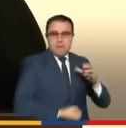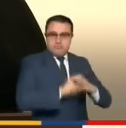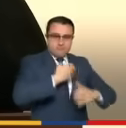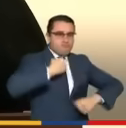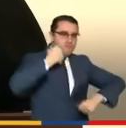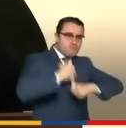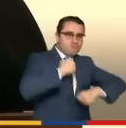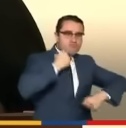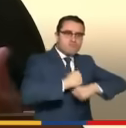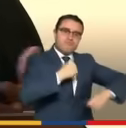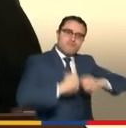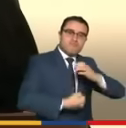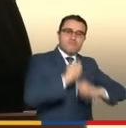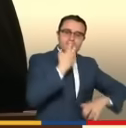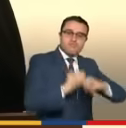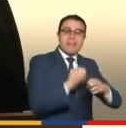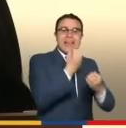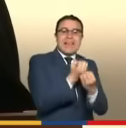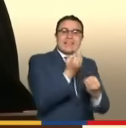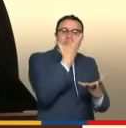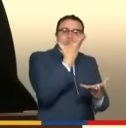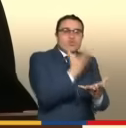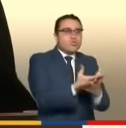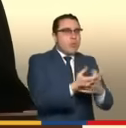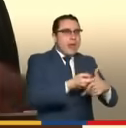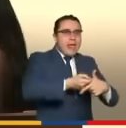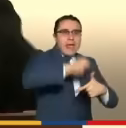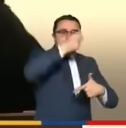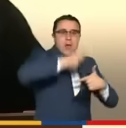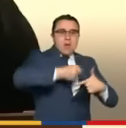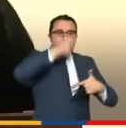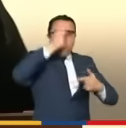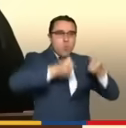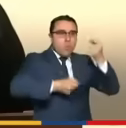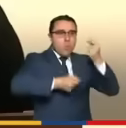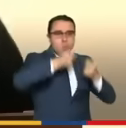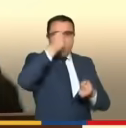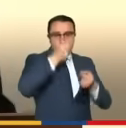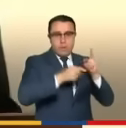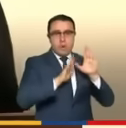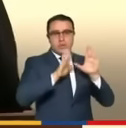estamos hablando de la estructura económica del país.